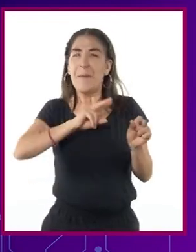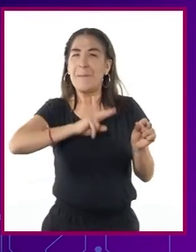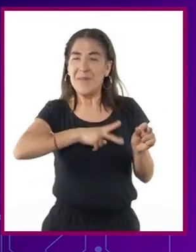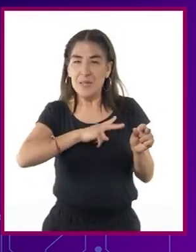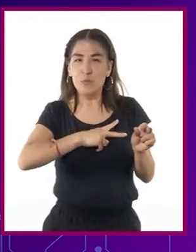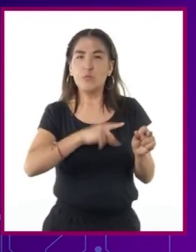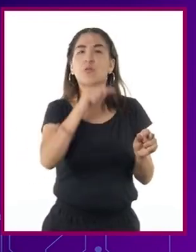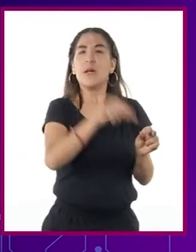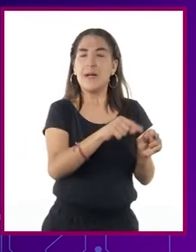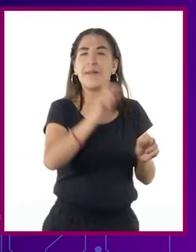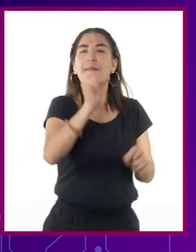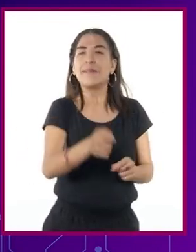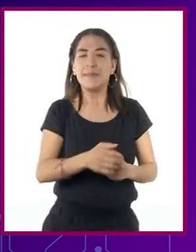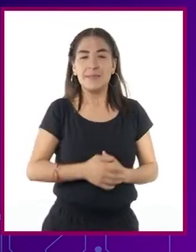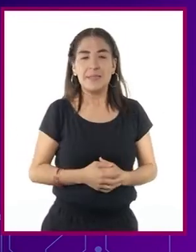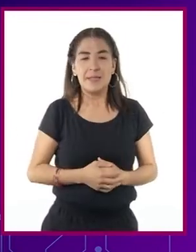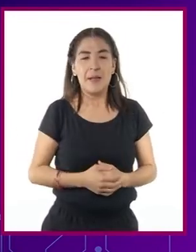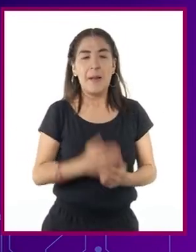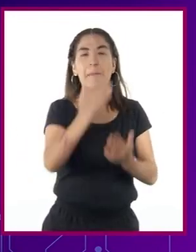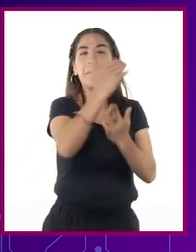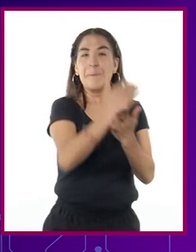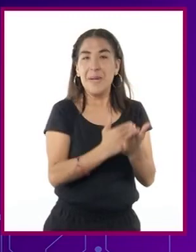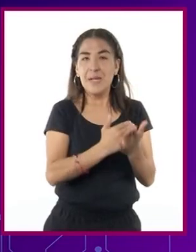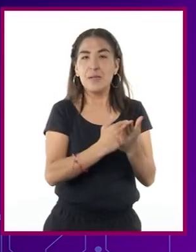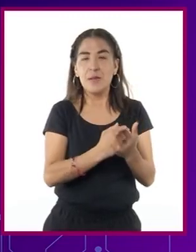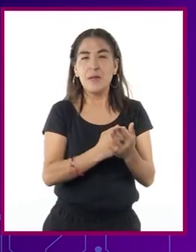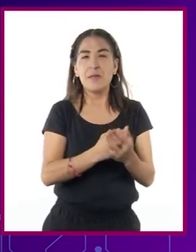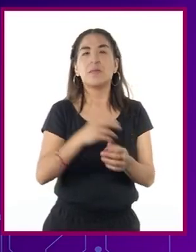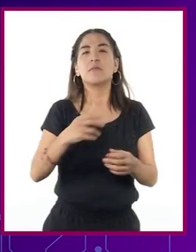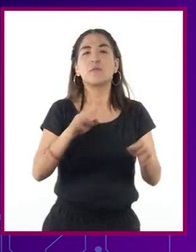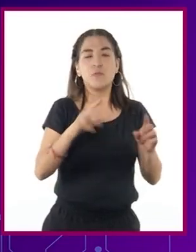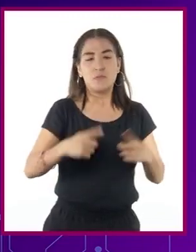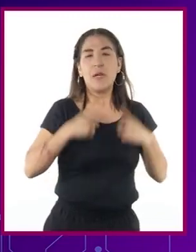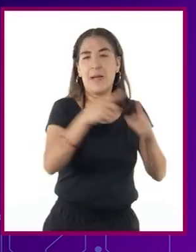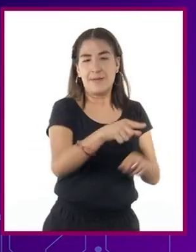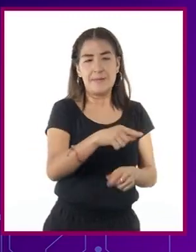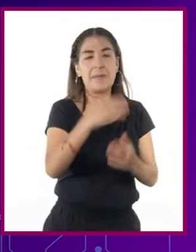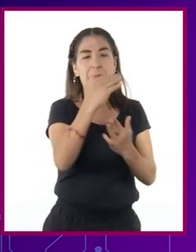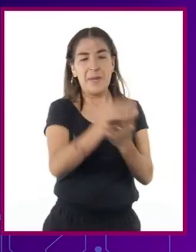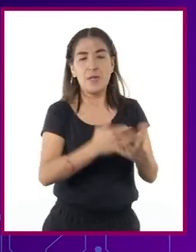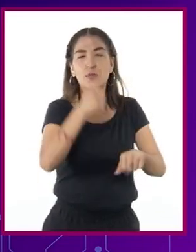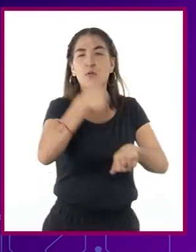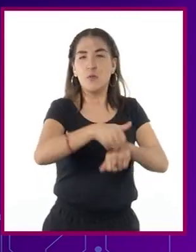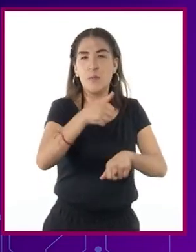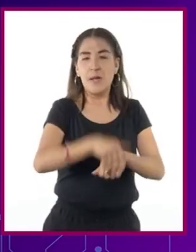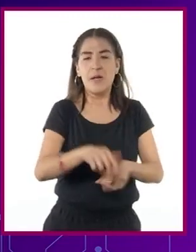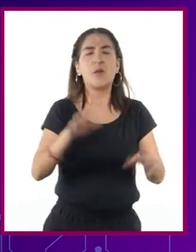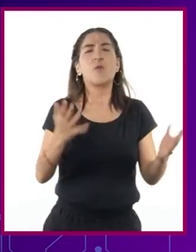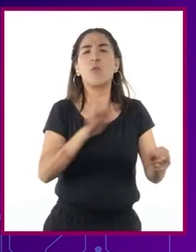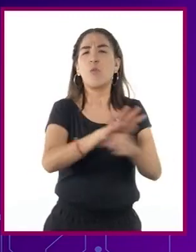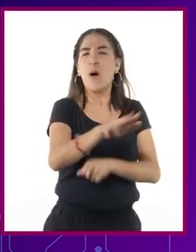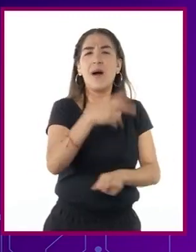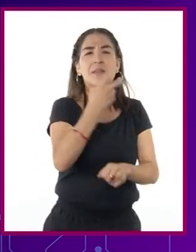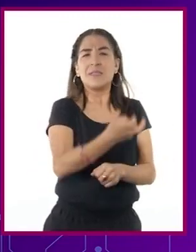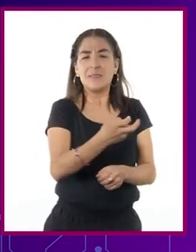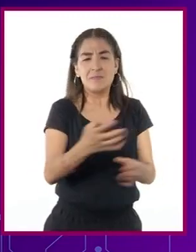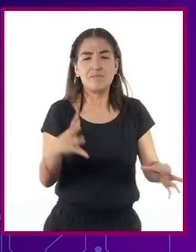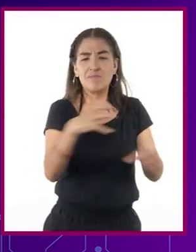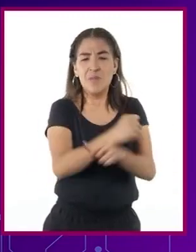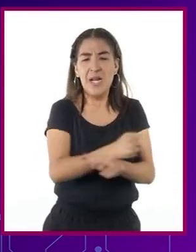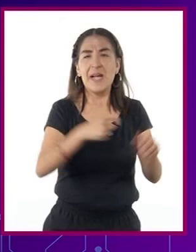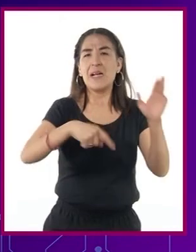anterior, en este caso, al de menor tamaño, le corresponde el menor exponente. ¿Qué significado tendrá el exponente